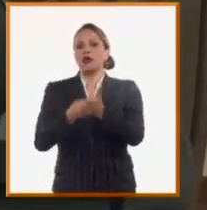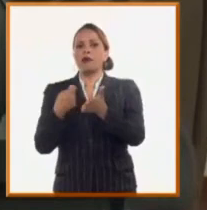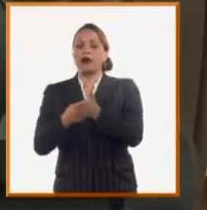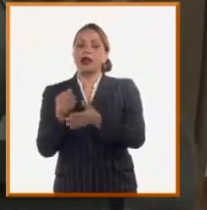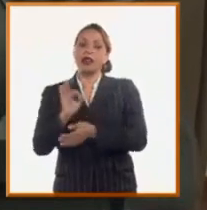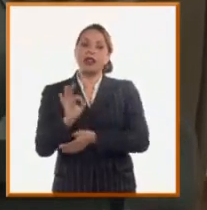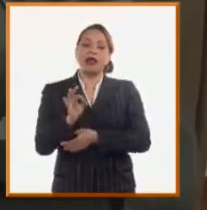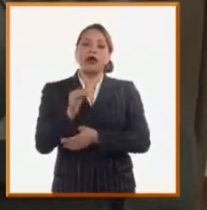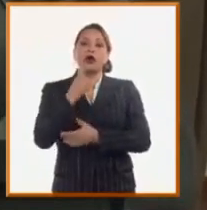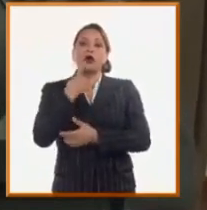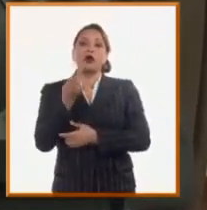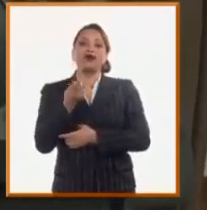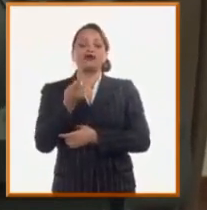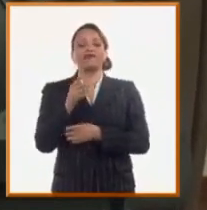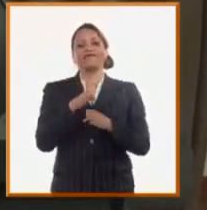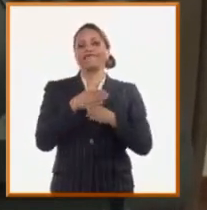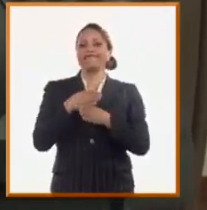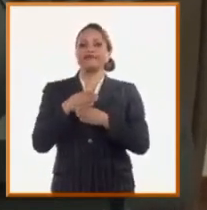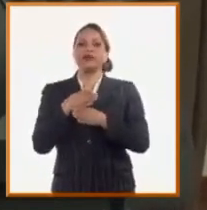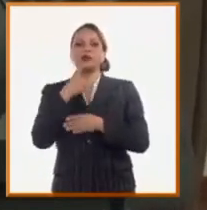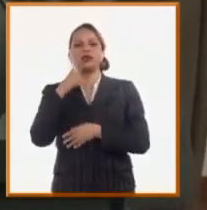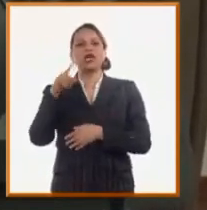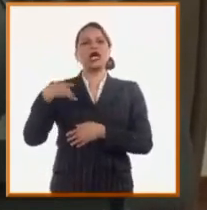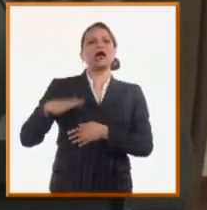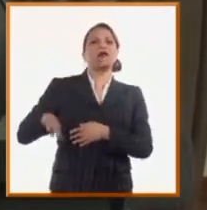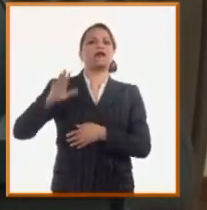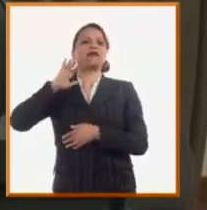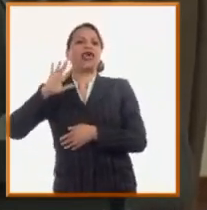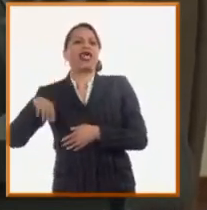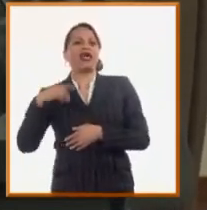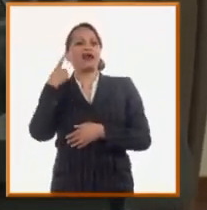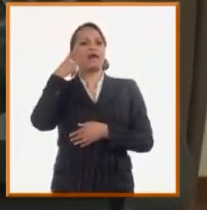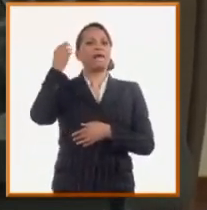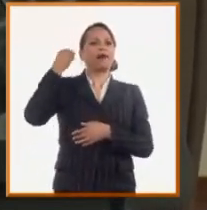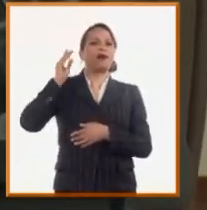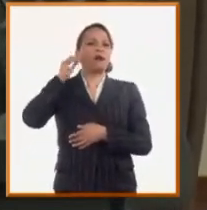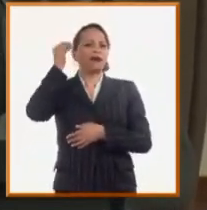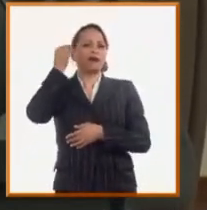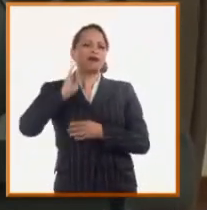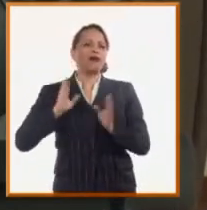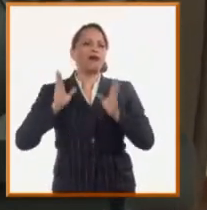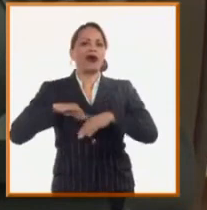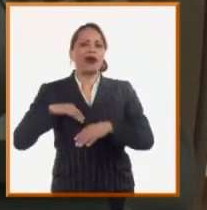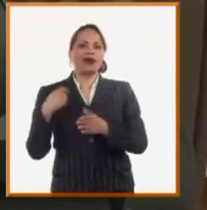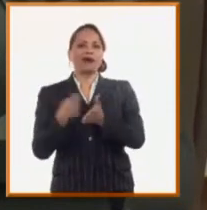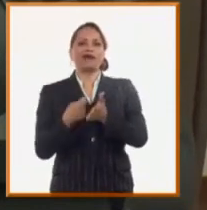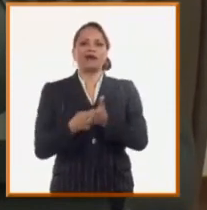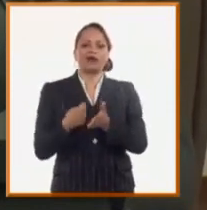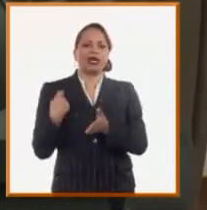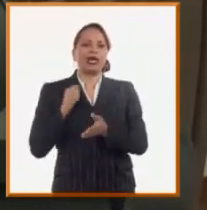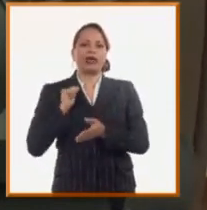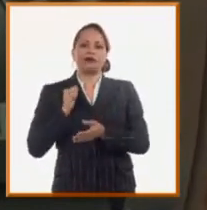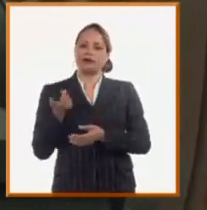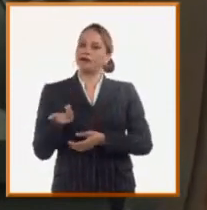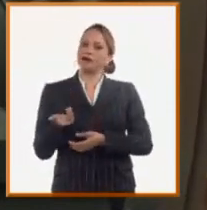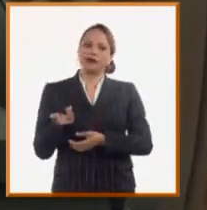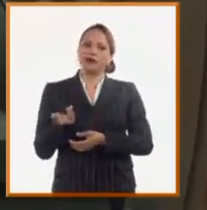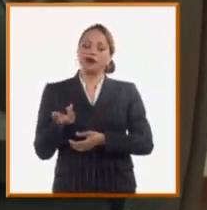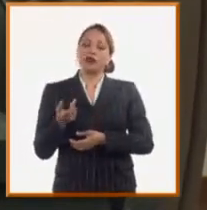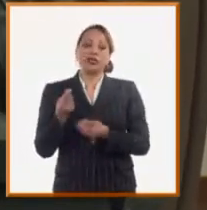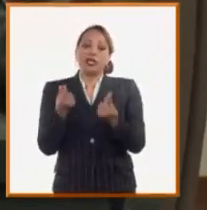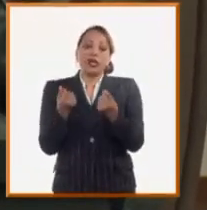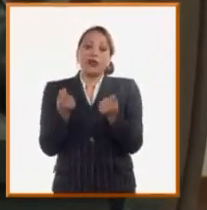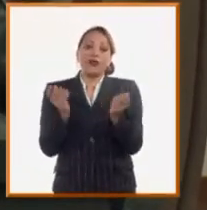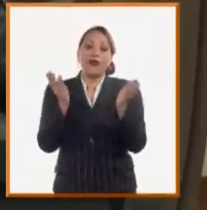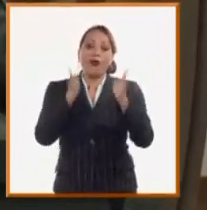si no adelantamos. Y uno dice, no, porque es que son unos despreocupados, no quieren pagar. No, porque no hemos dispuesto el dinero. No hemos dispuesto el